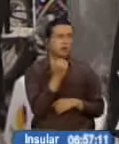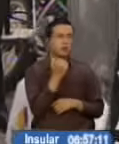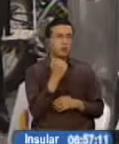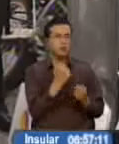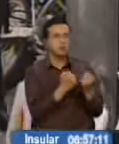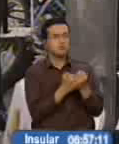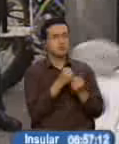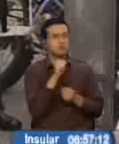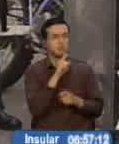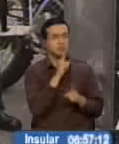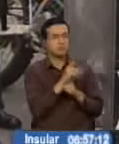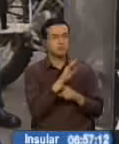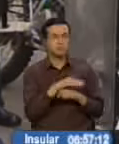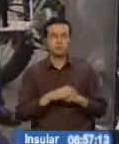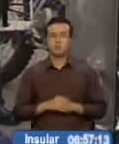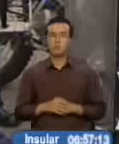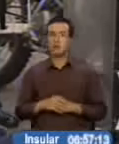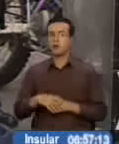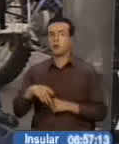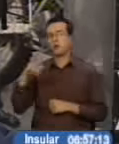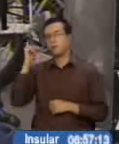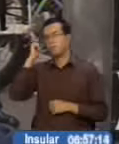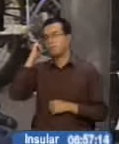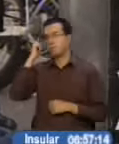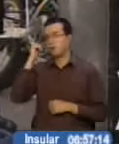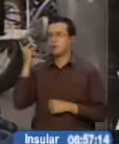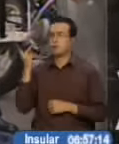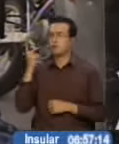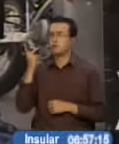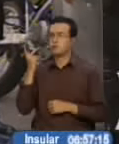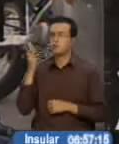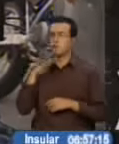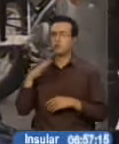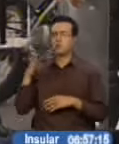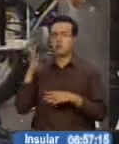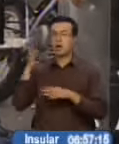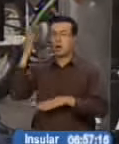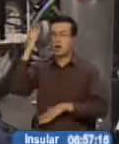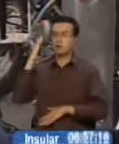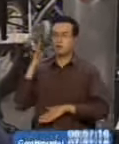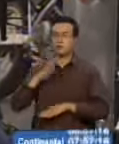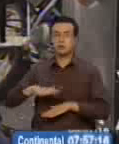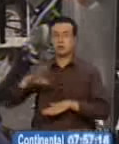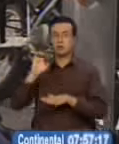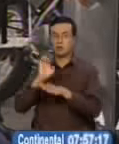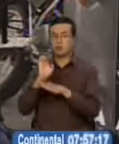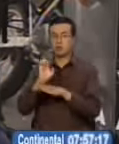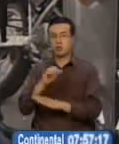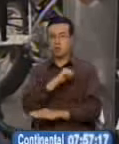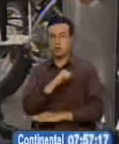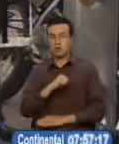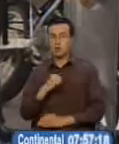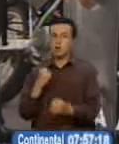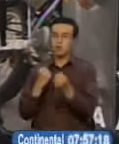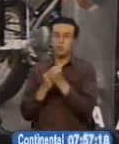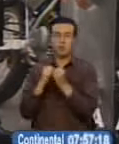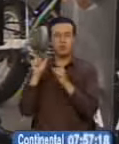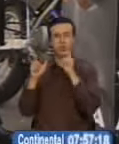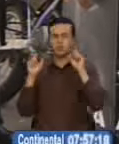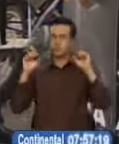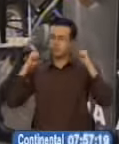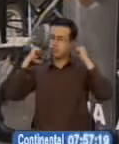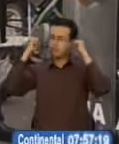favor de los locales, profe. Yo pienso que siendo local en su momento La actitud, el apoyo de la